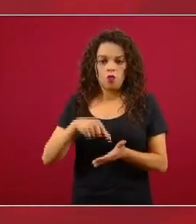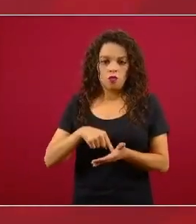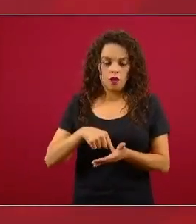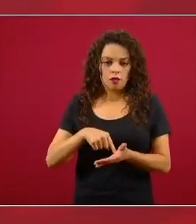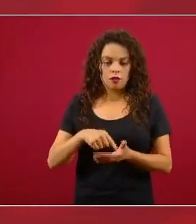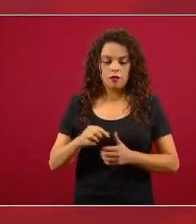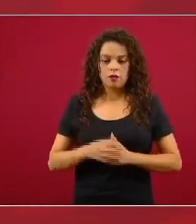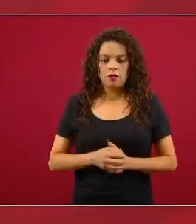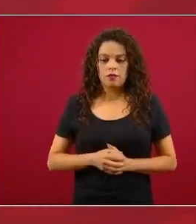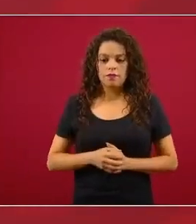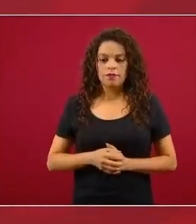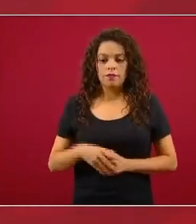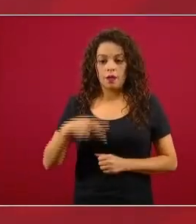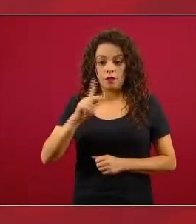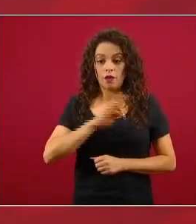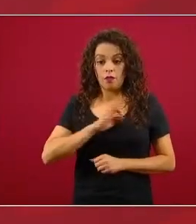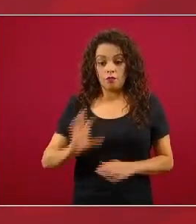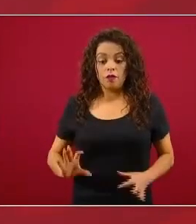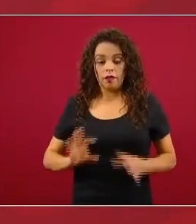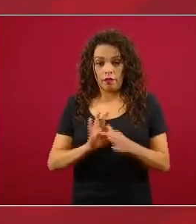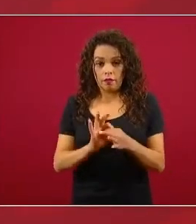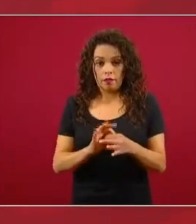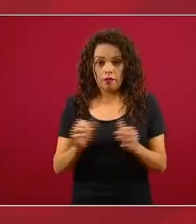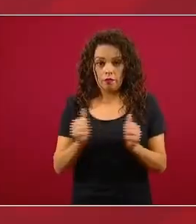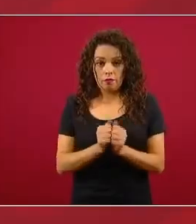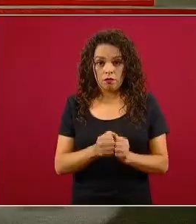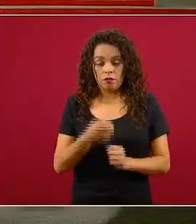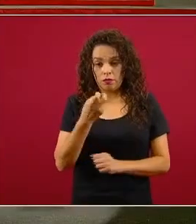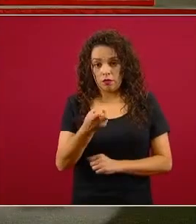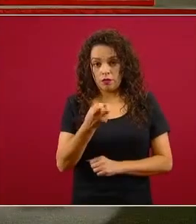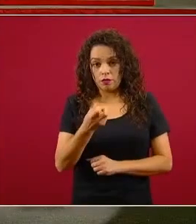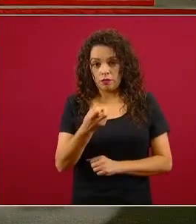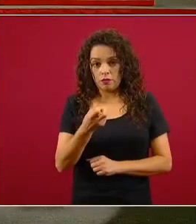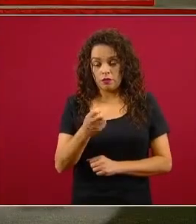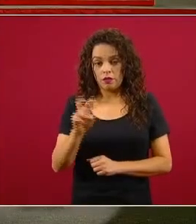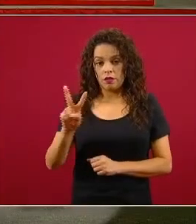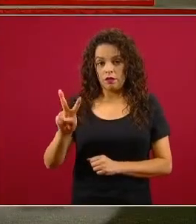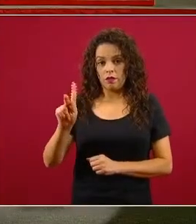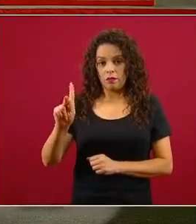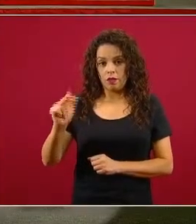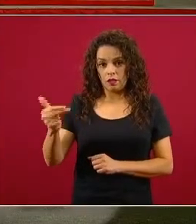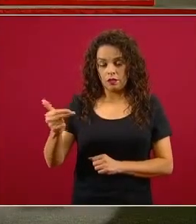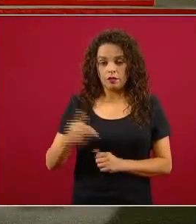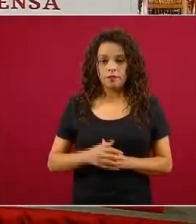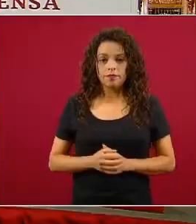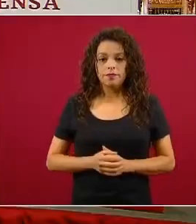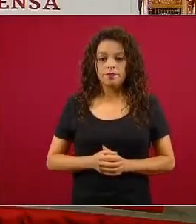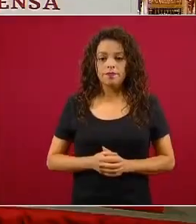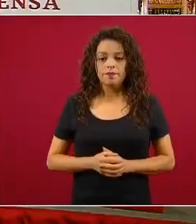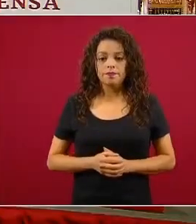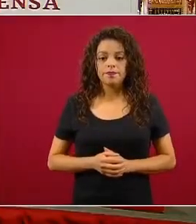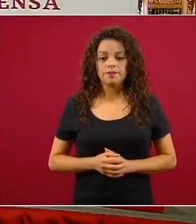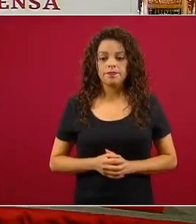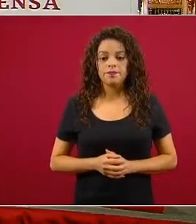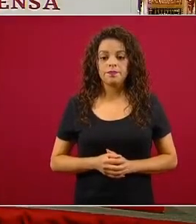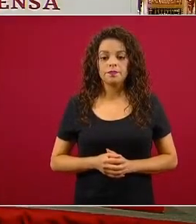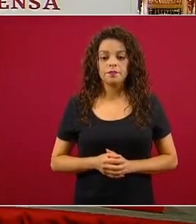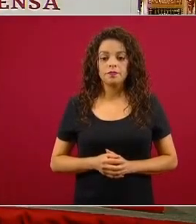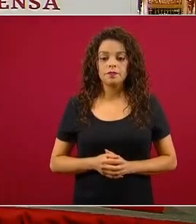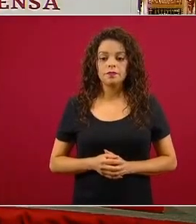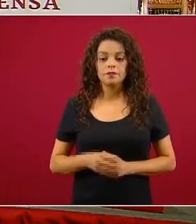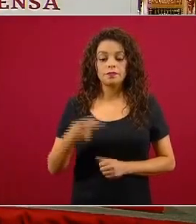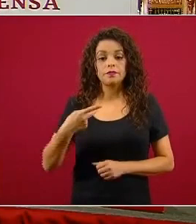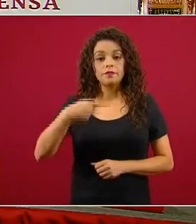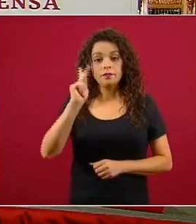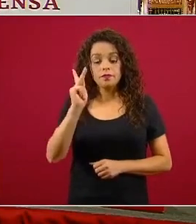anatómicas que puedan estar relacionadas con el virus del VPH, ¿no? Pero el propósito